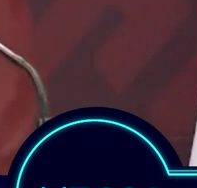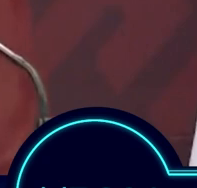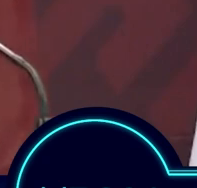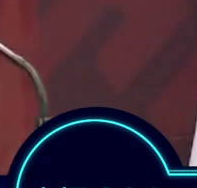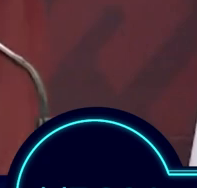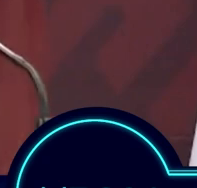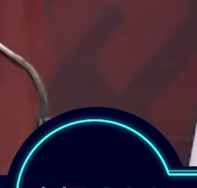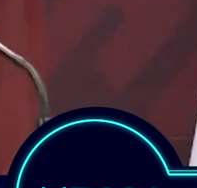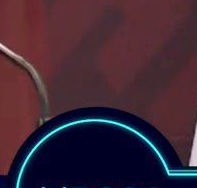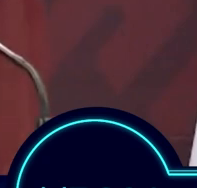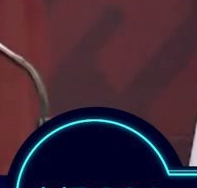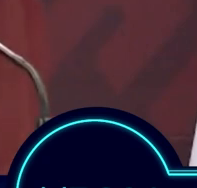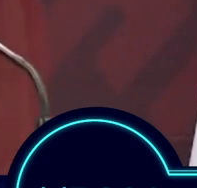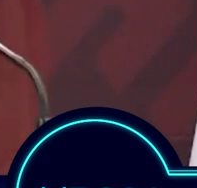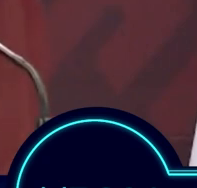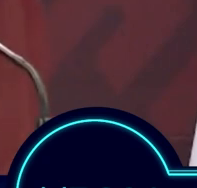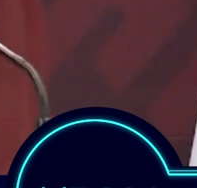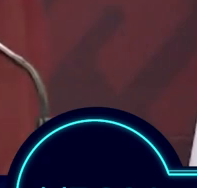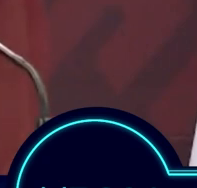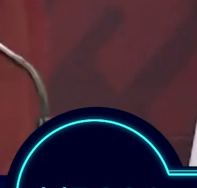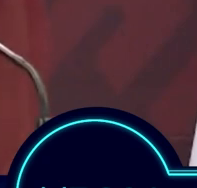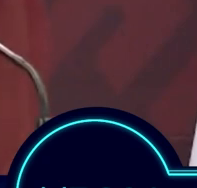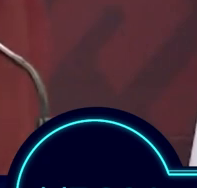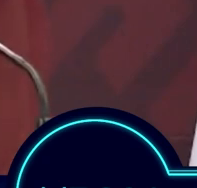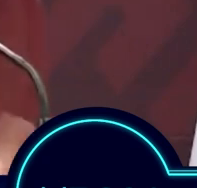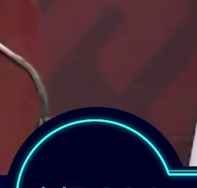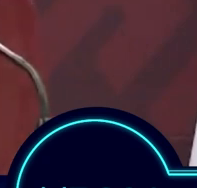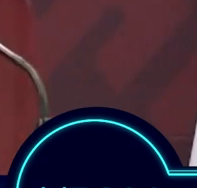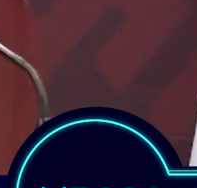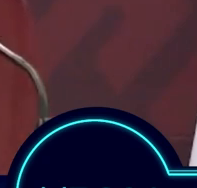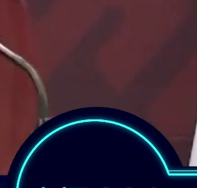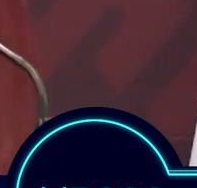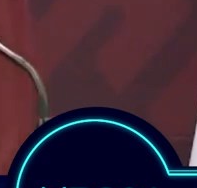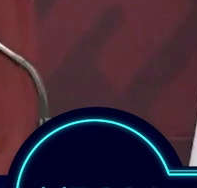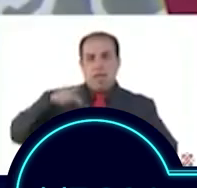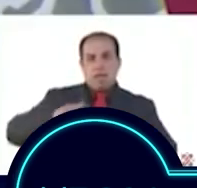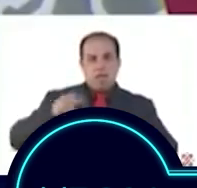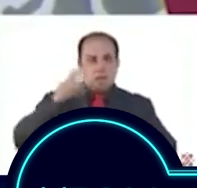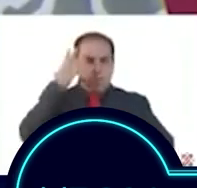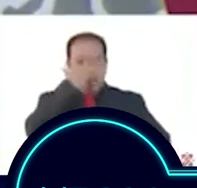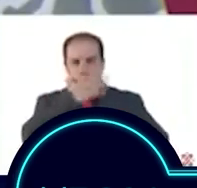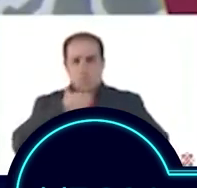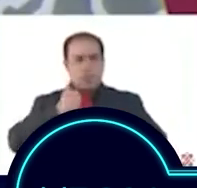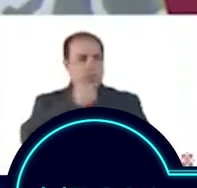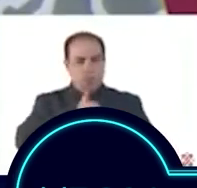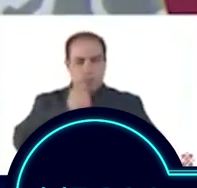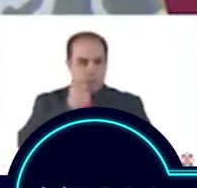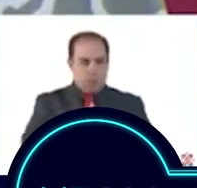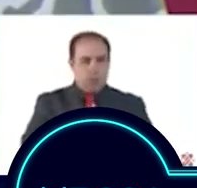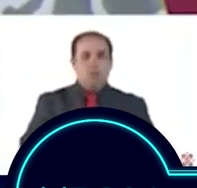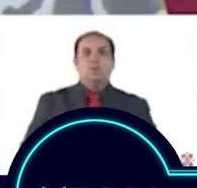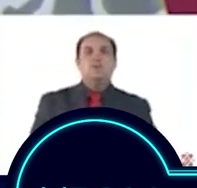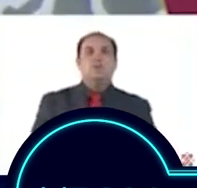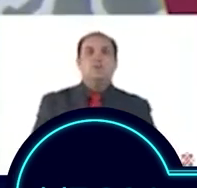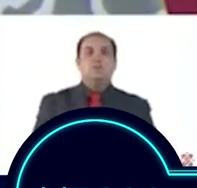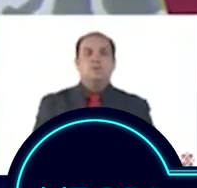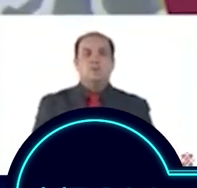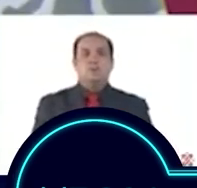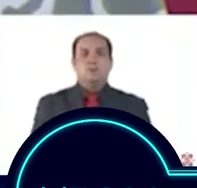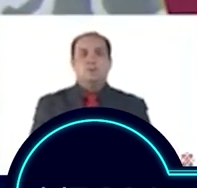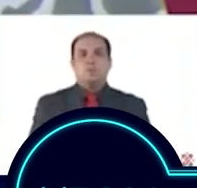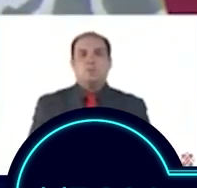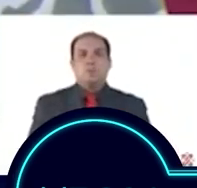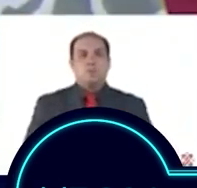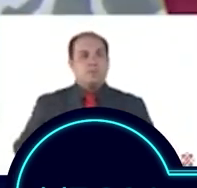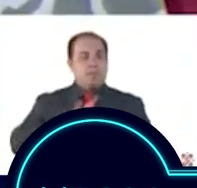una combinación no solamente empiezan a aparecer más bardas y espectaculares en todo el país sino que también empiezan a